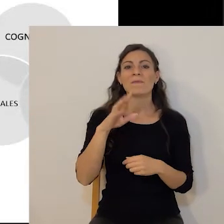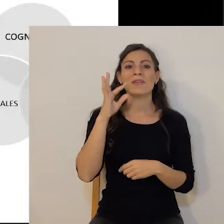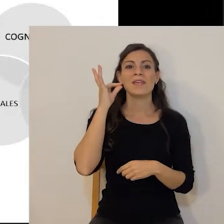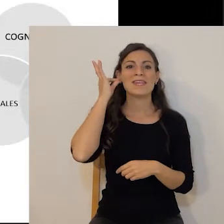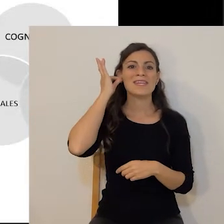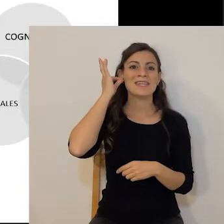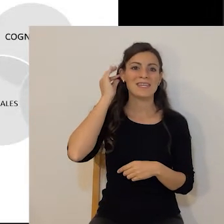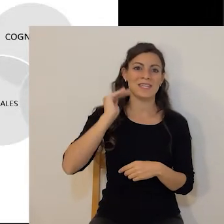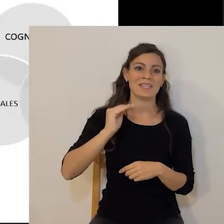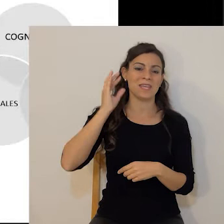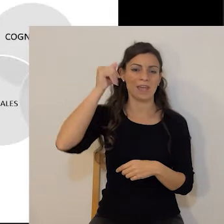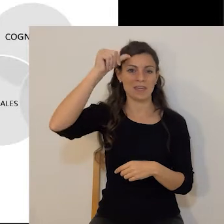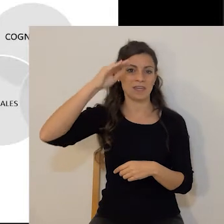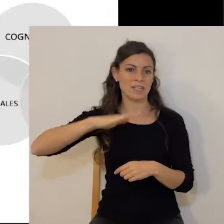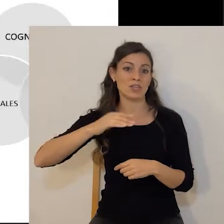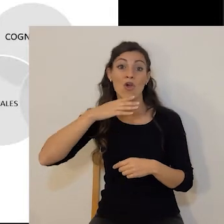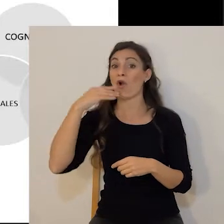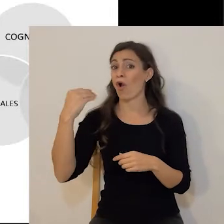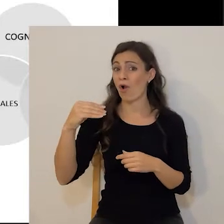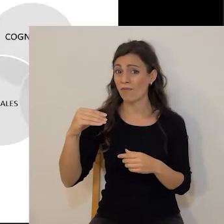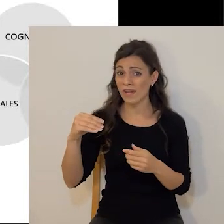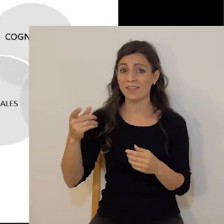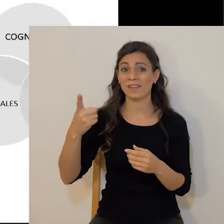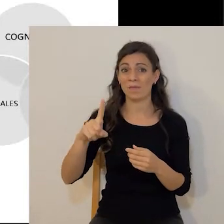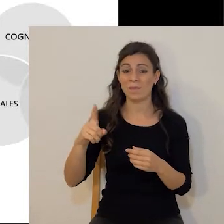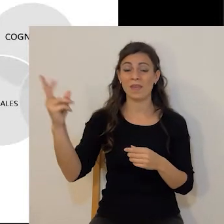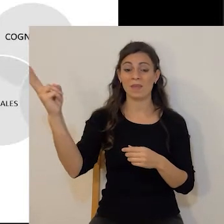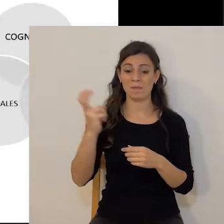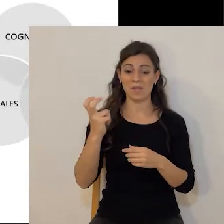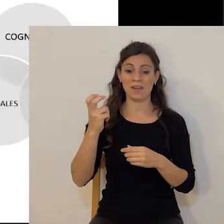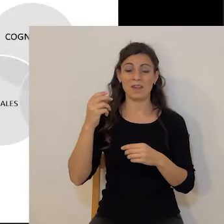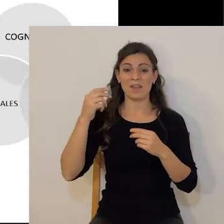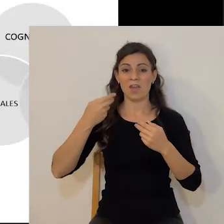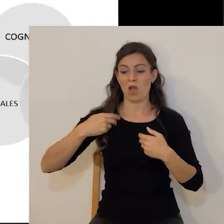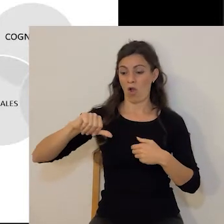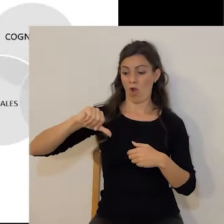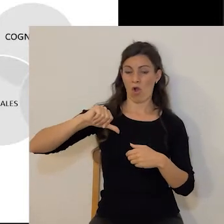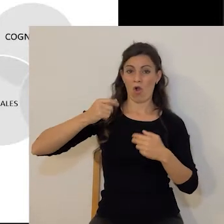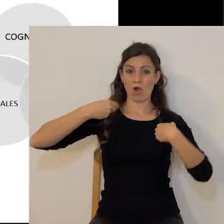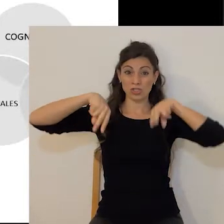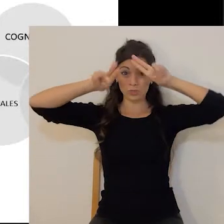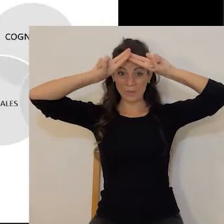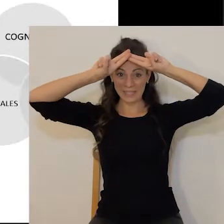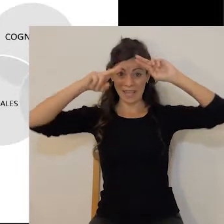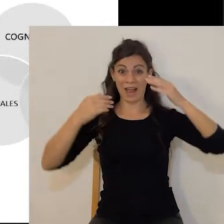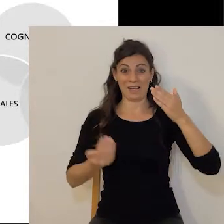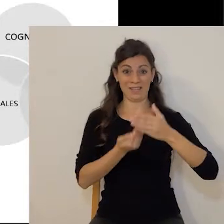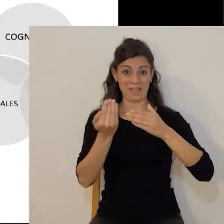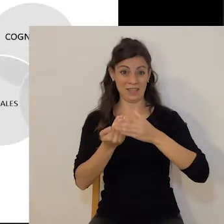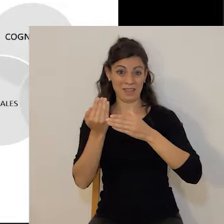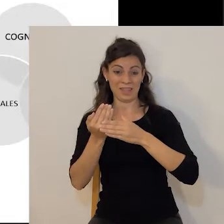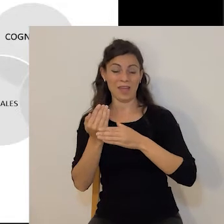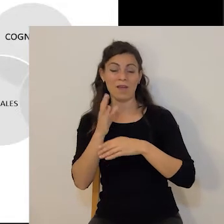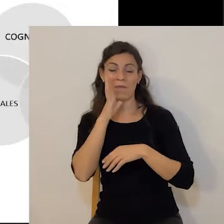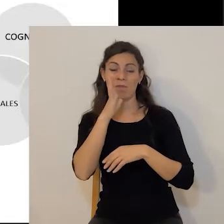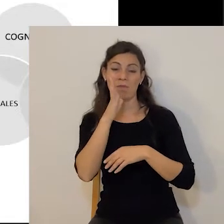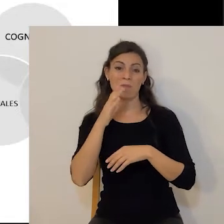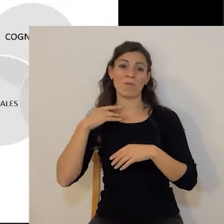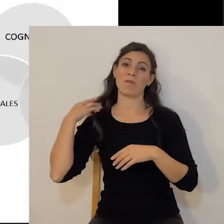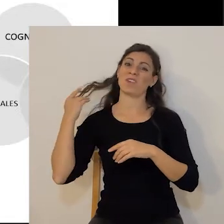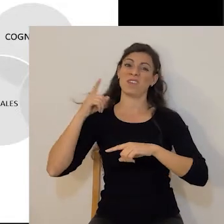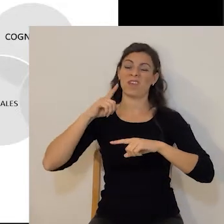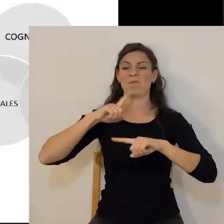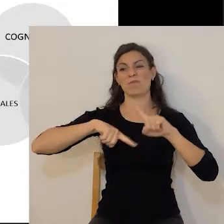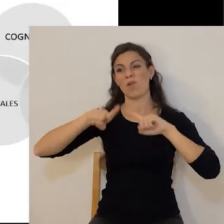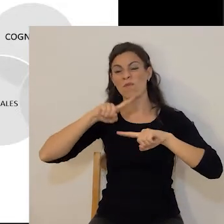y niños jóvenes que vienen del hospital de día porque han tenido dificultades dentro del centro educativo